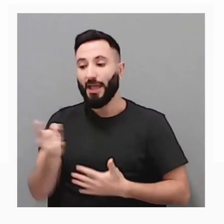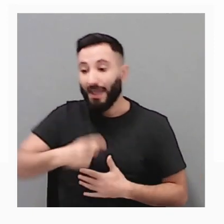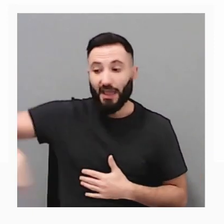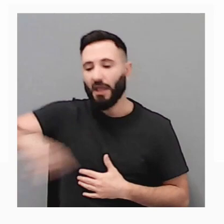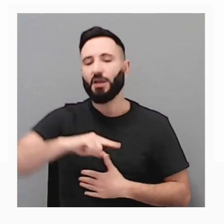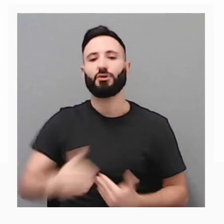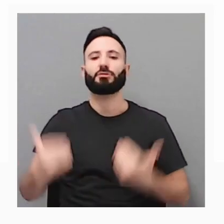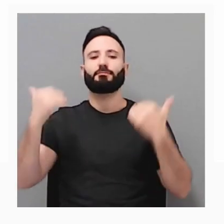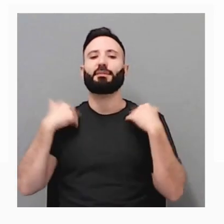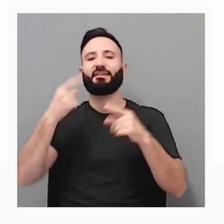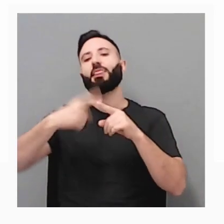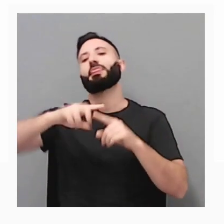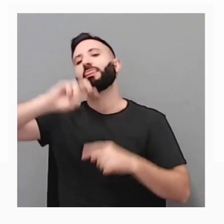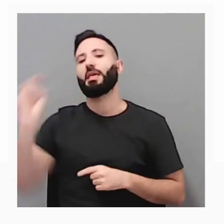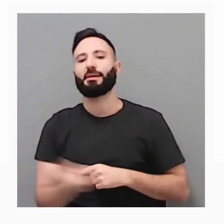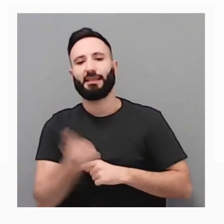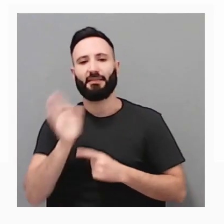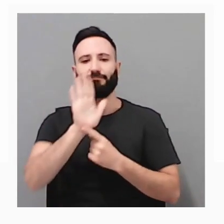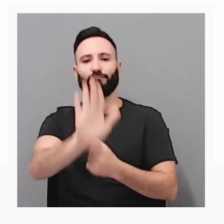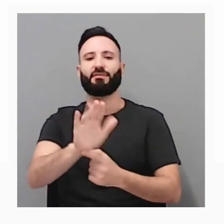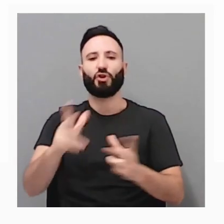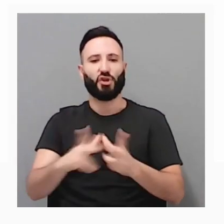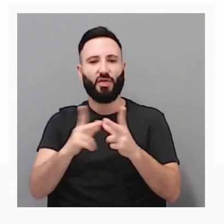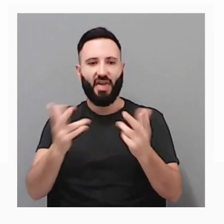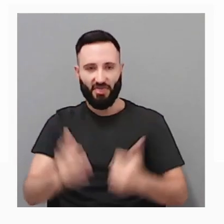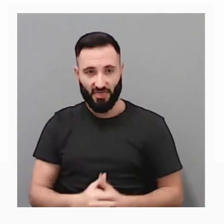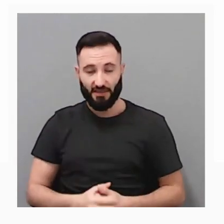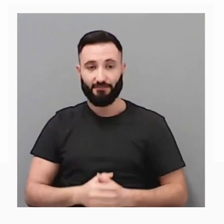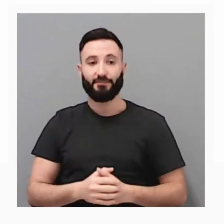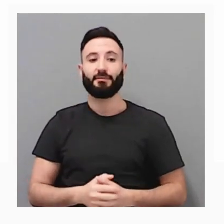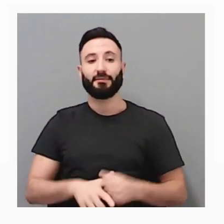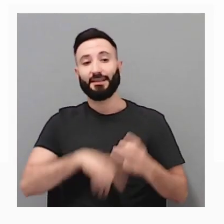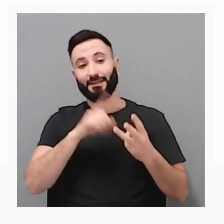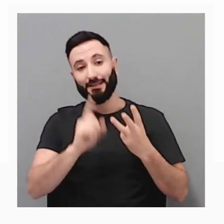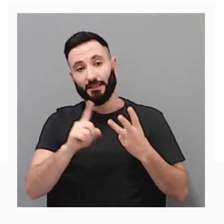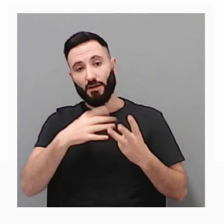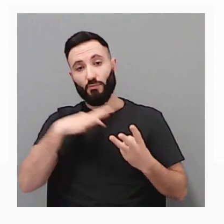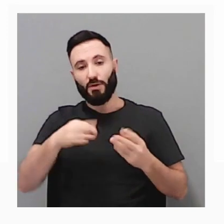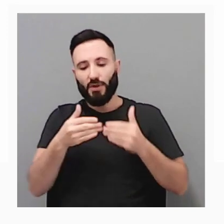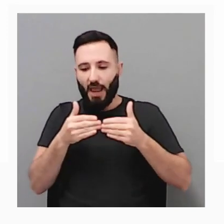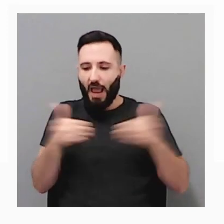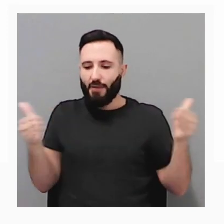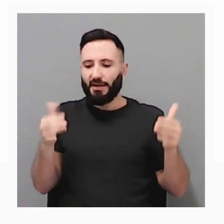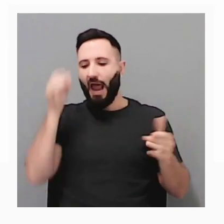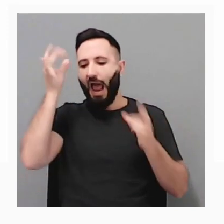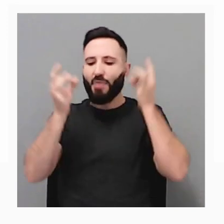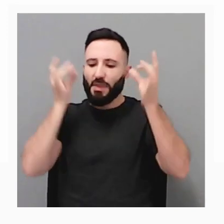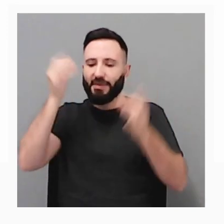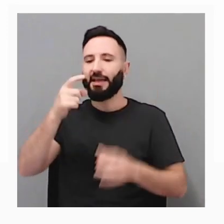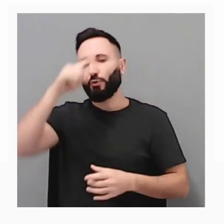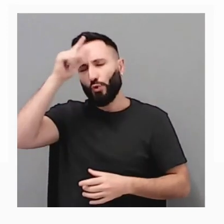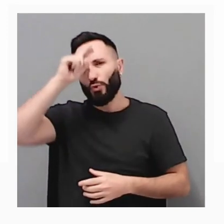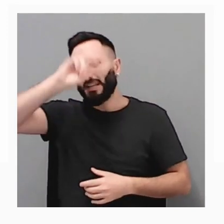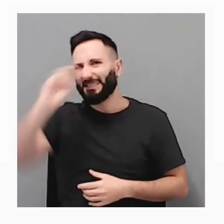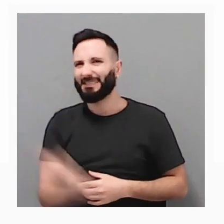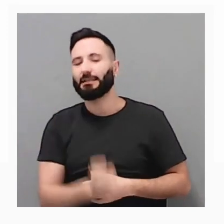la diversidad que hay en la sociedad. Que podamos abrirnos a diferentes actividades interculturales, no